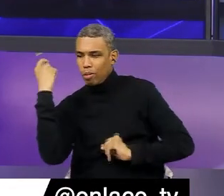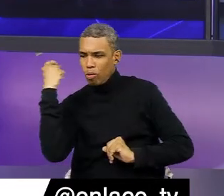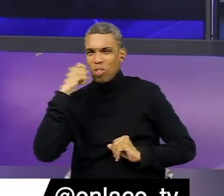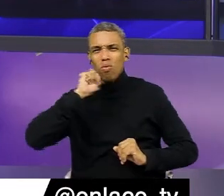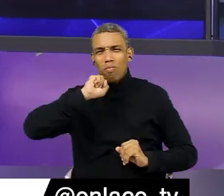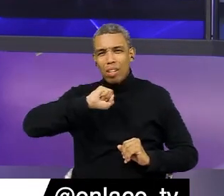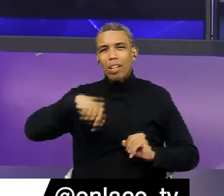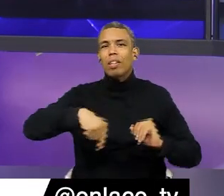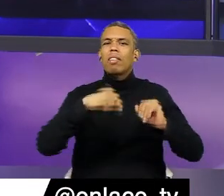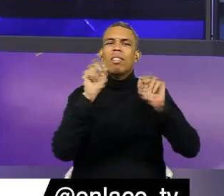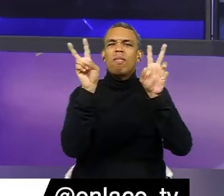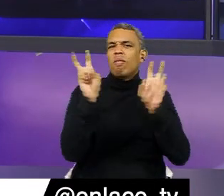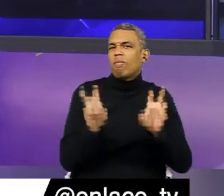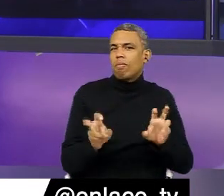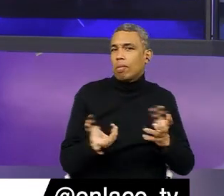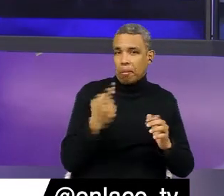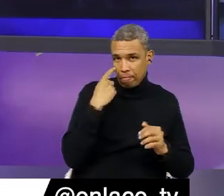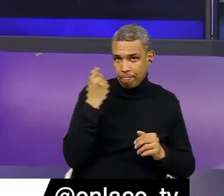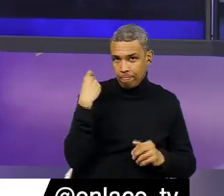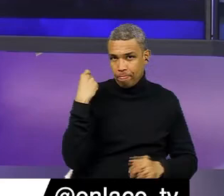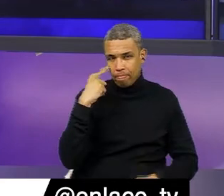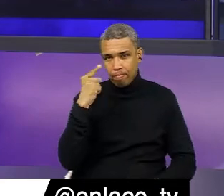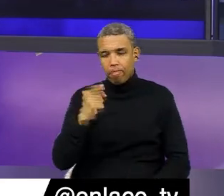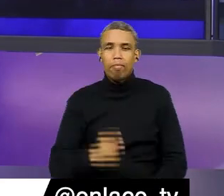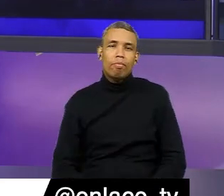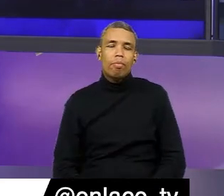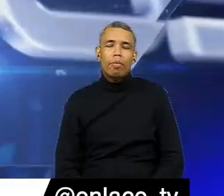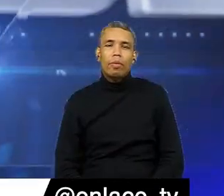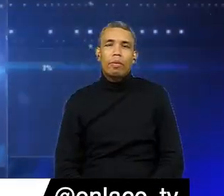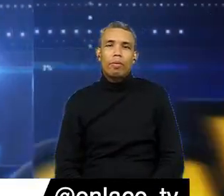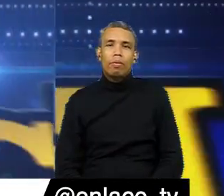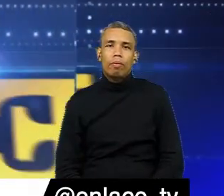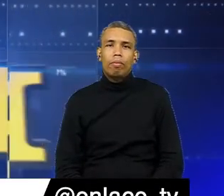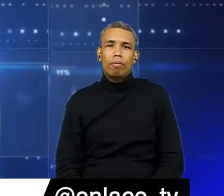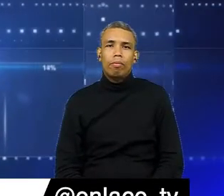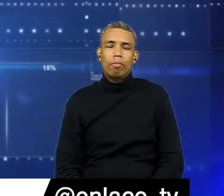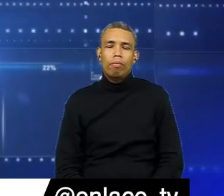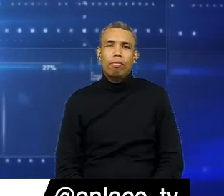ocurridos en las últimas horas en nuestra ciudad y región.